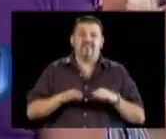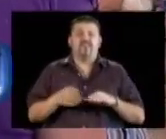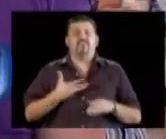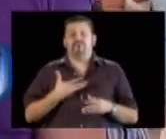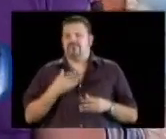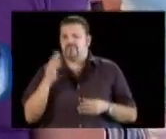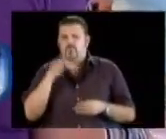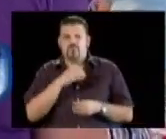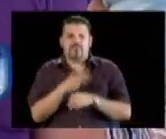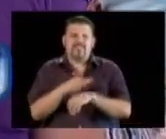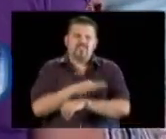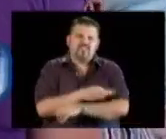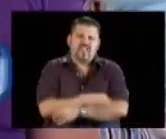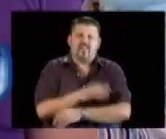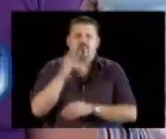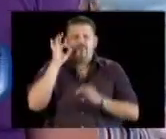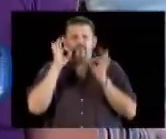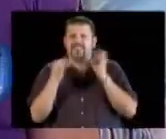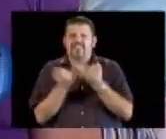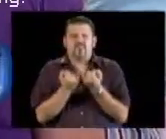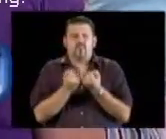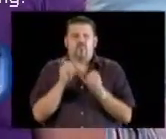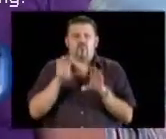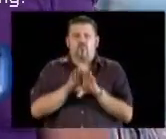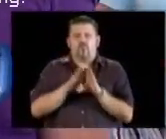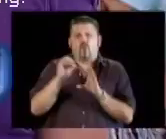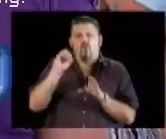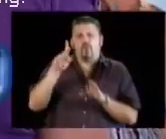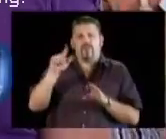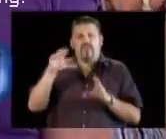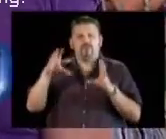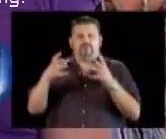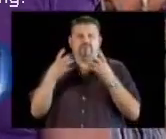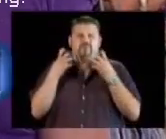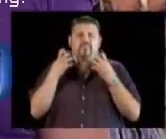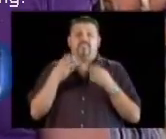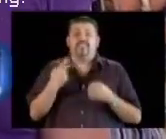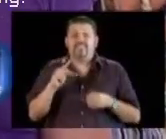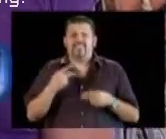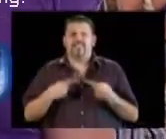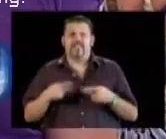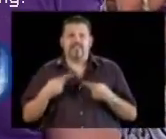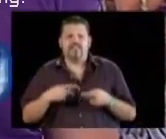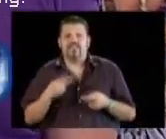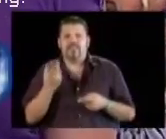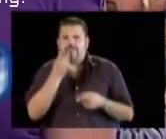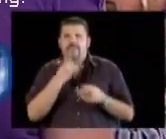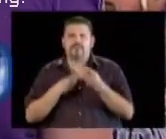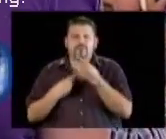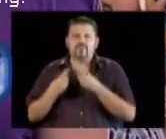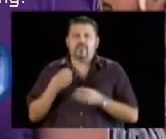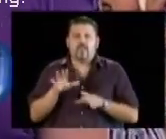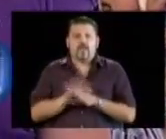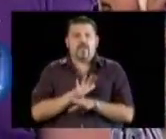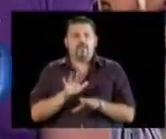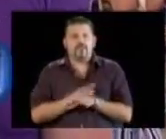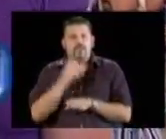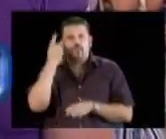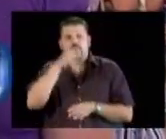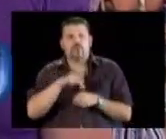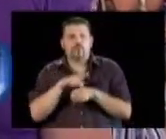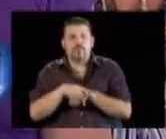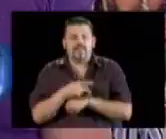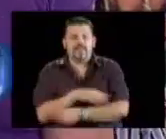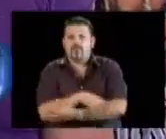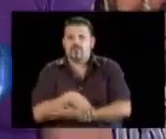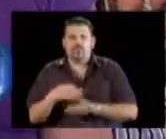la tenían muy manchada y muy opaca. Desde que empecé a usarlos, la gente empezó a notar que mi piel había cambiado. La sigo